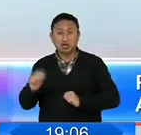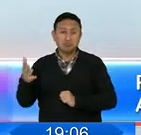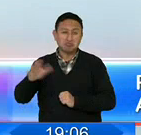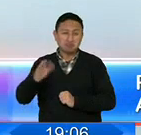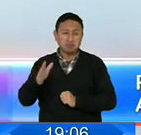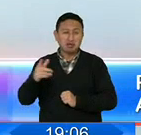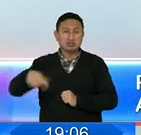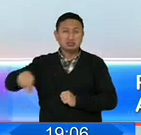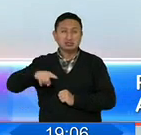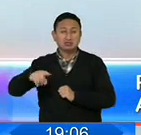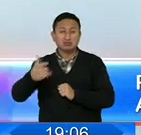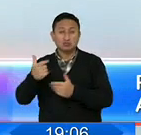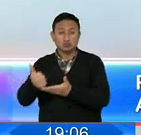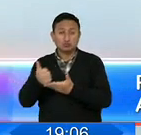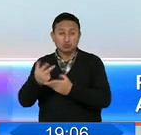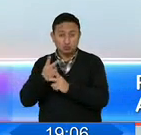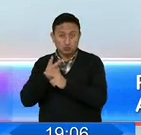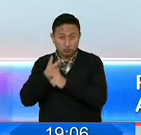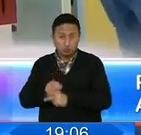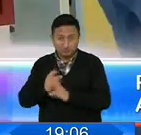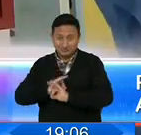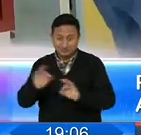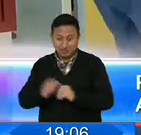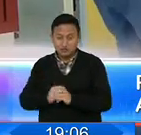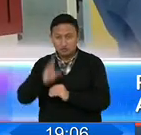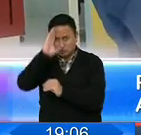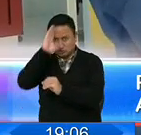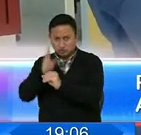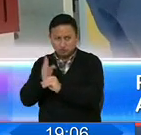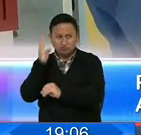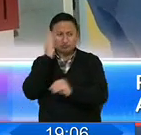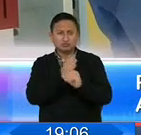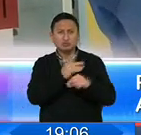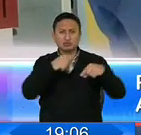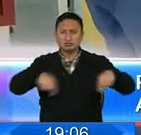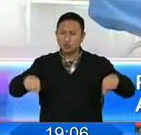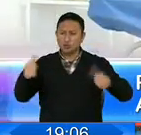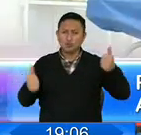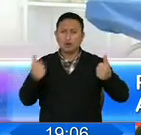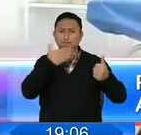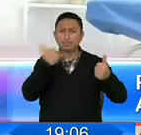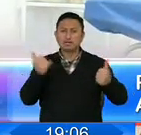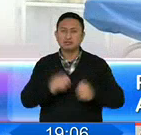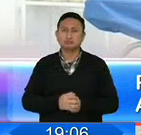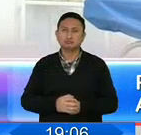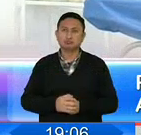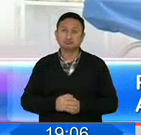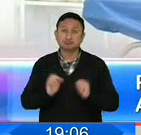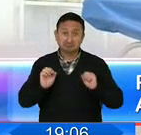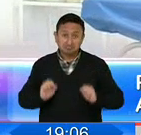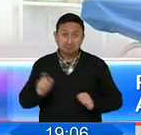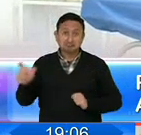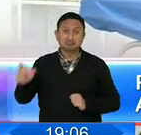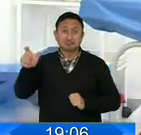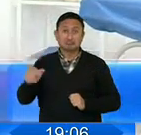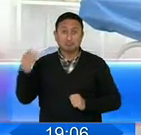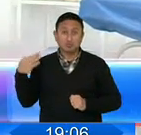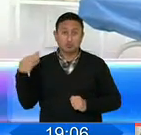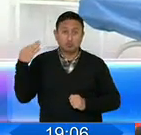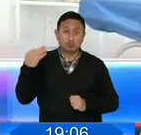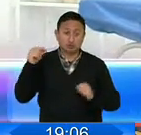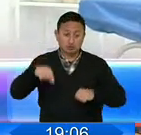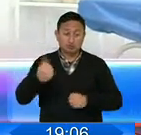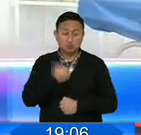carece de acción curativa, con el único objetivo de comprobar su eficacia. Para saber si es que los participantes están desarrollando